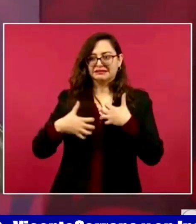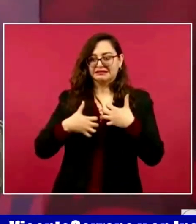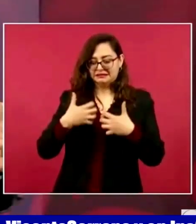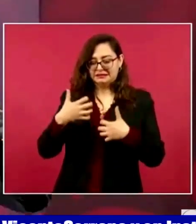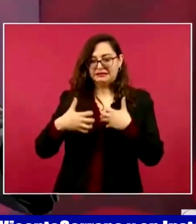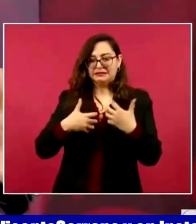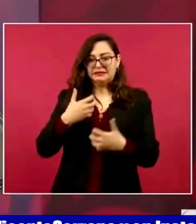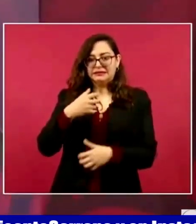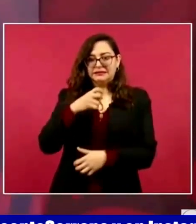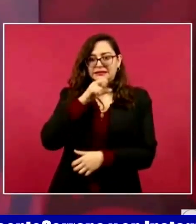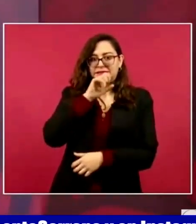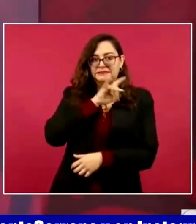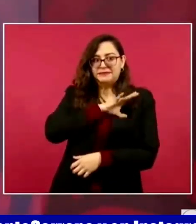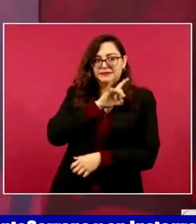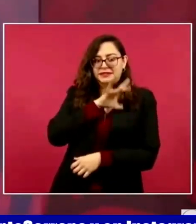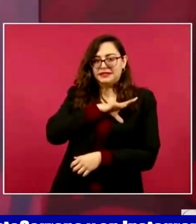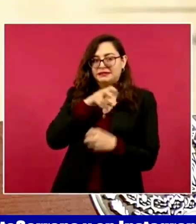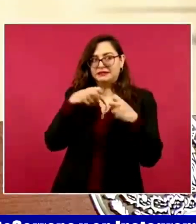nerviosísimos.